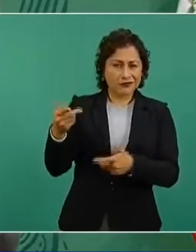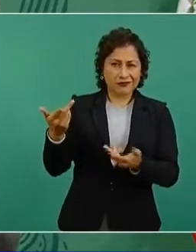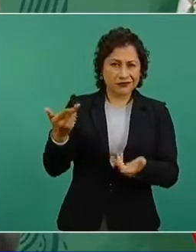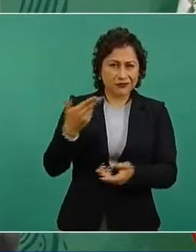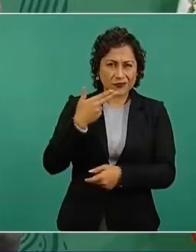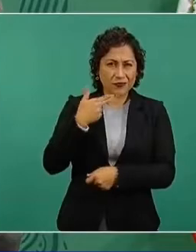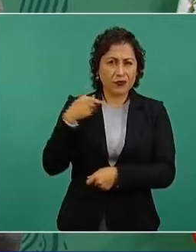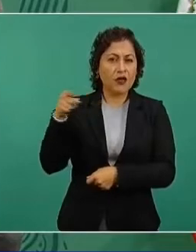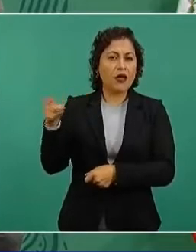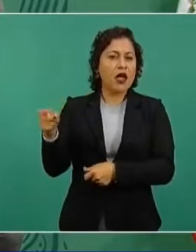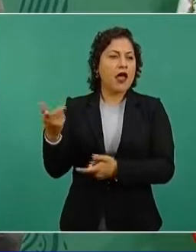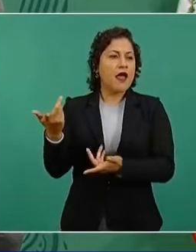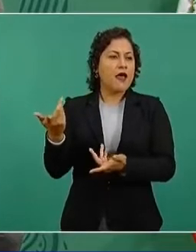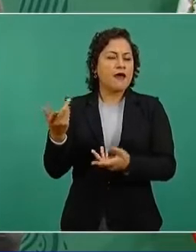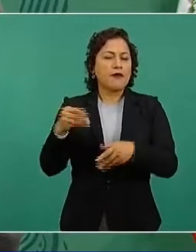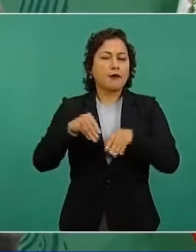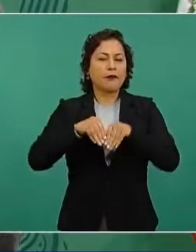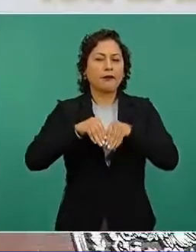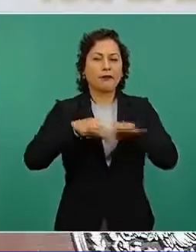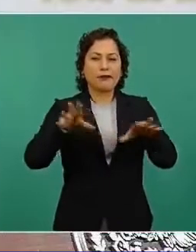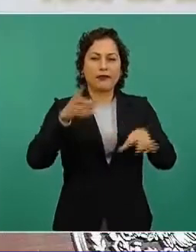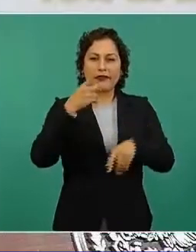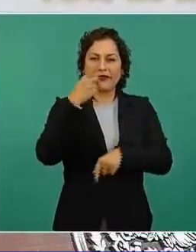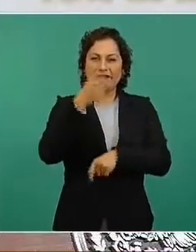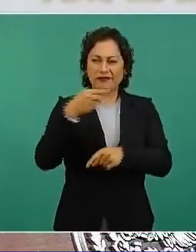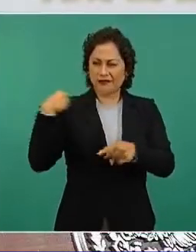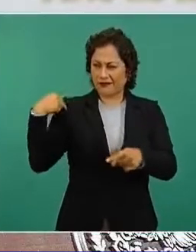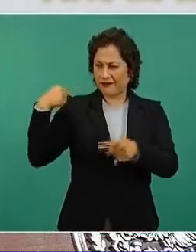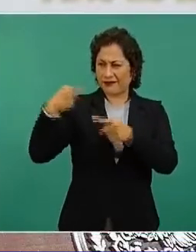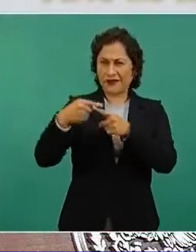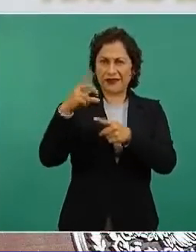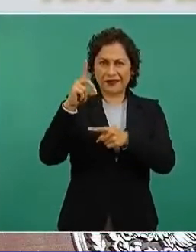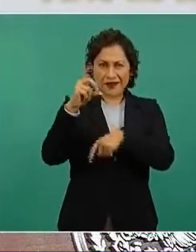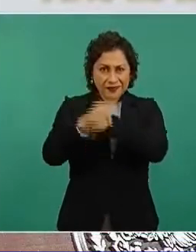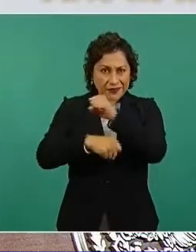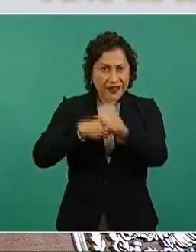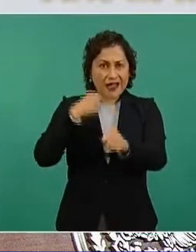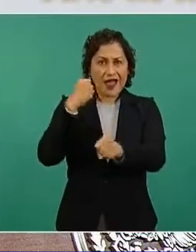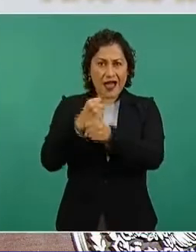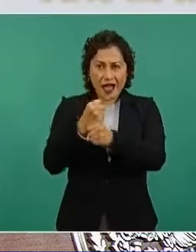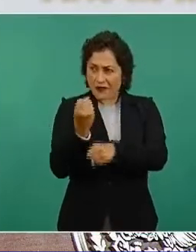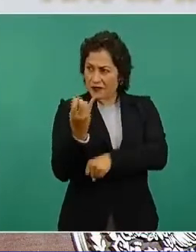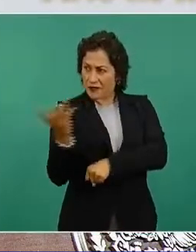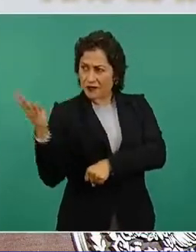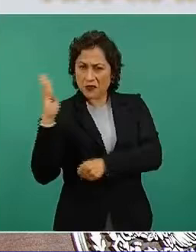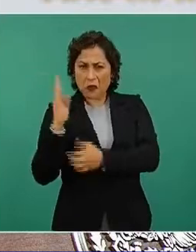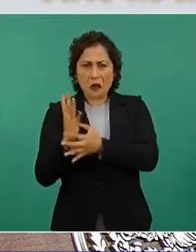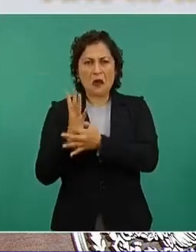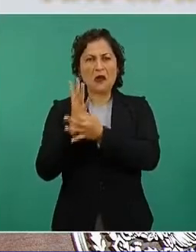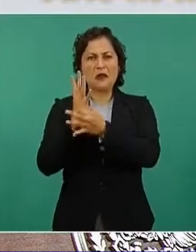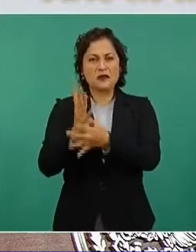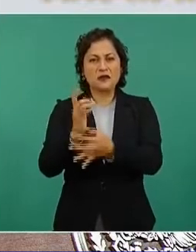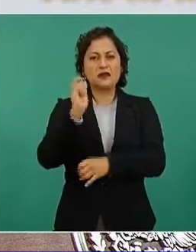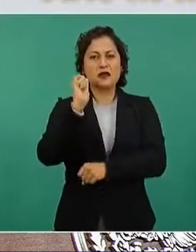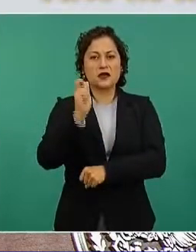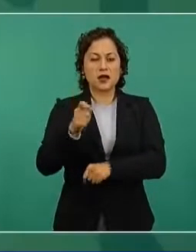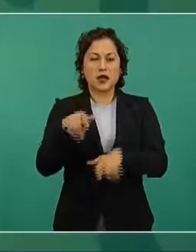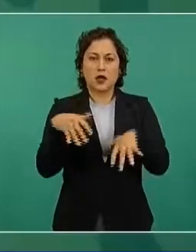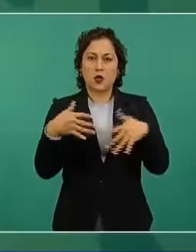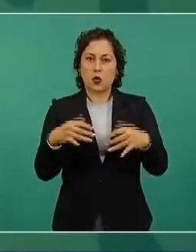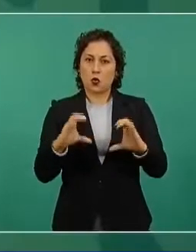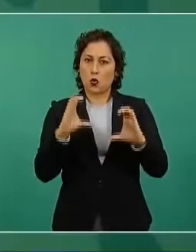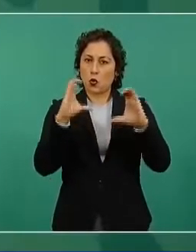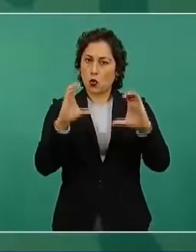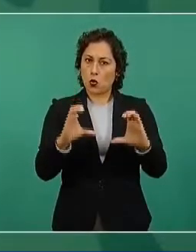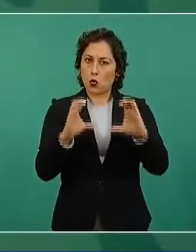hablaron durante más de 30 años que no podían aumentar el salario